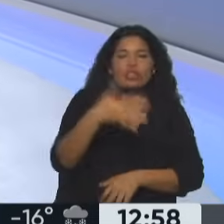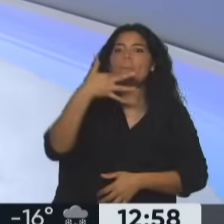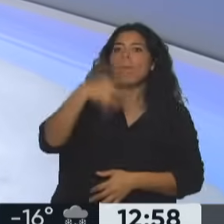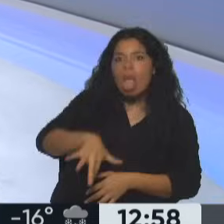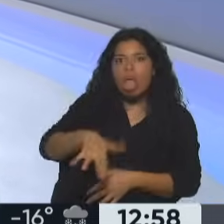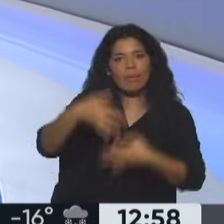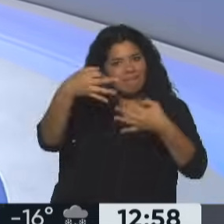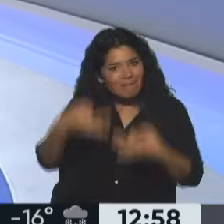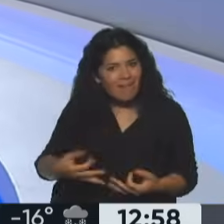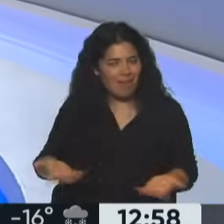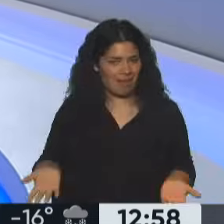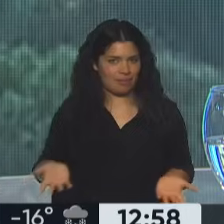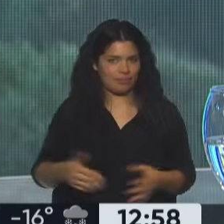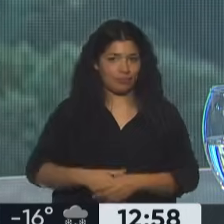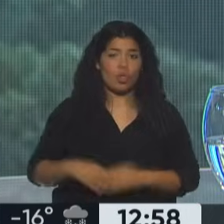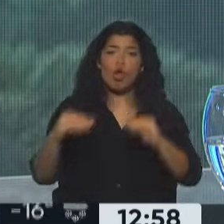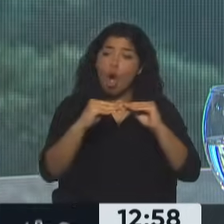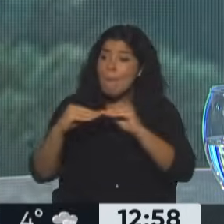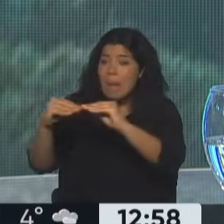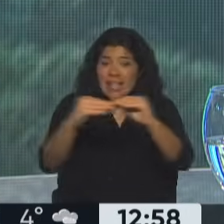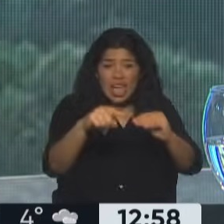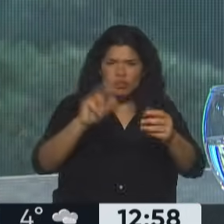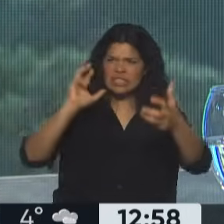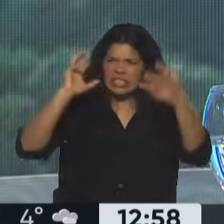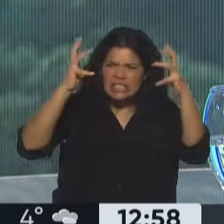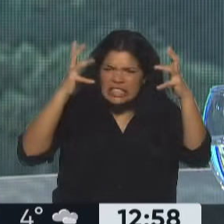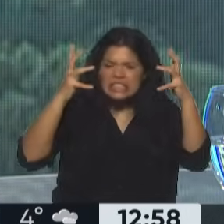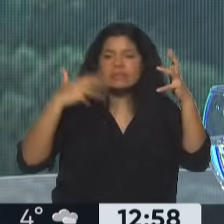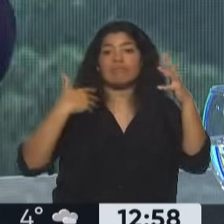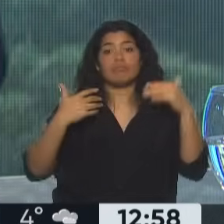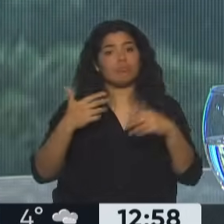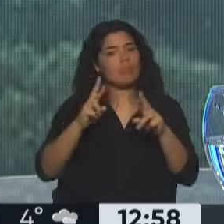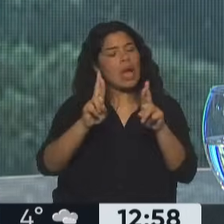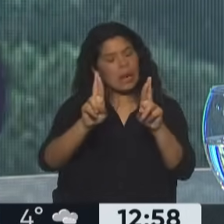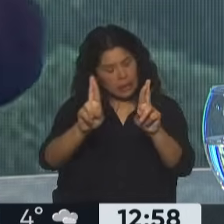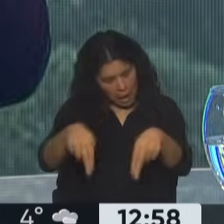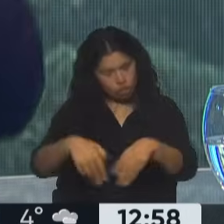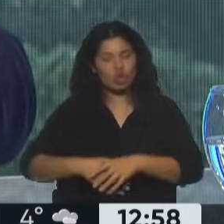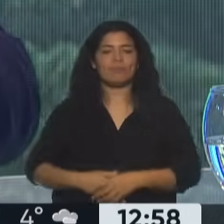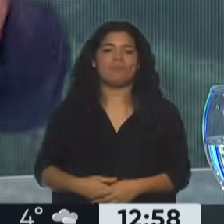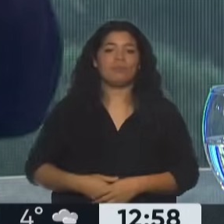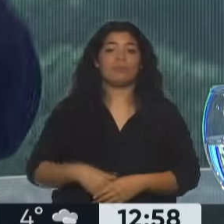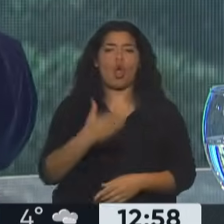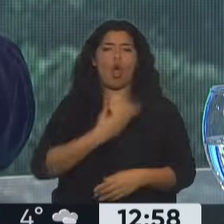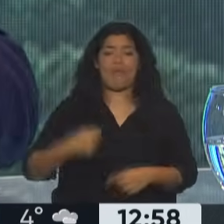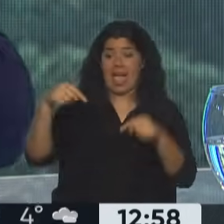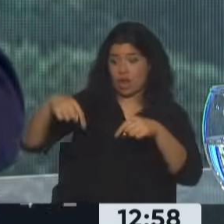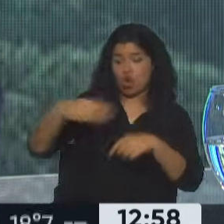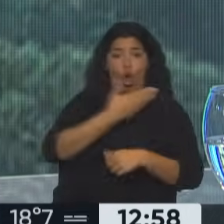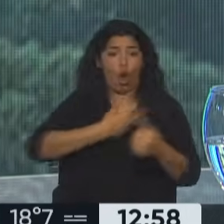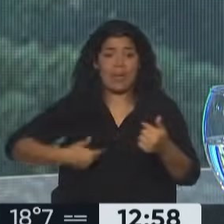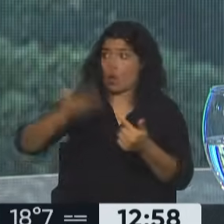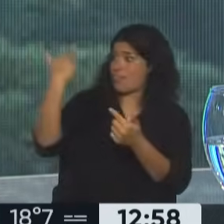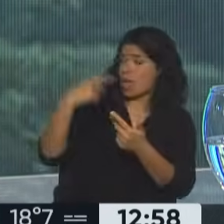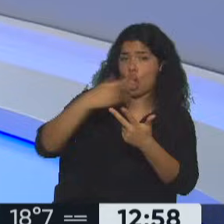compañeros tienen toda la razón del mundo para estar enojados con nosotros con el gobierno con el gobierno anterior con el otro porque